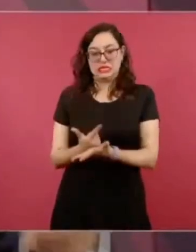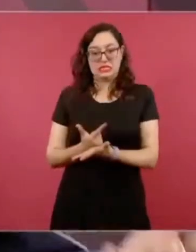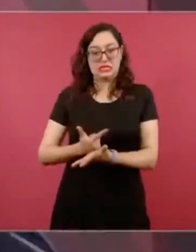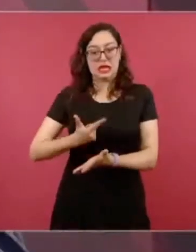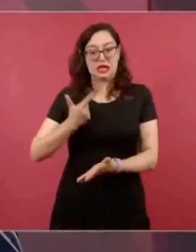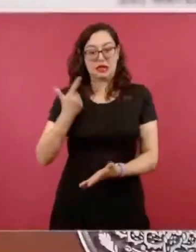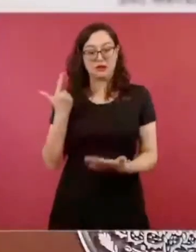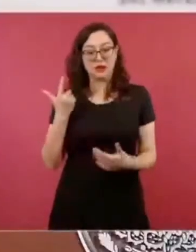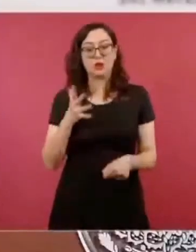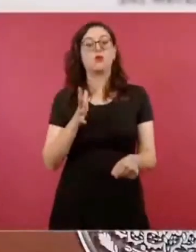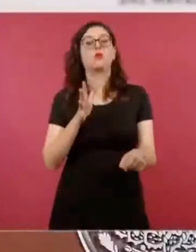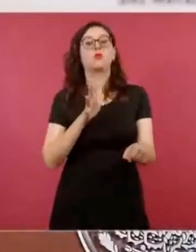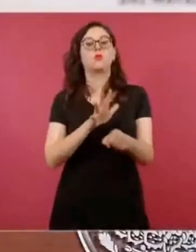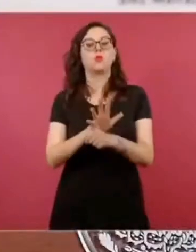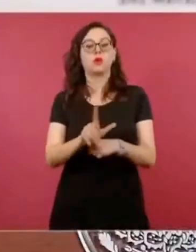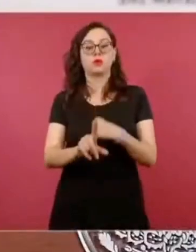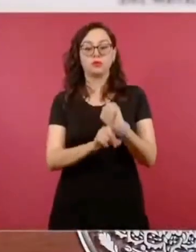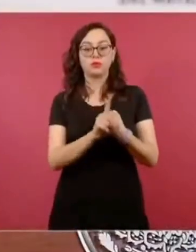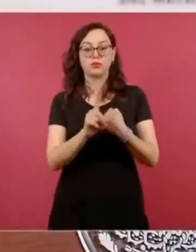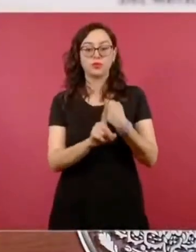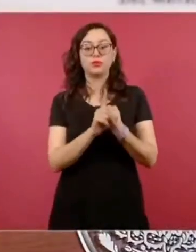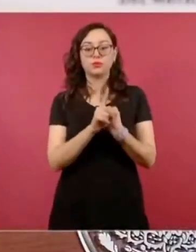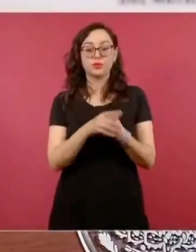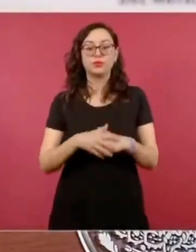¿Cuál era ese fondo?